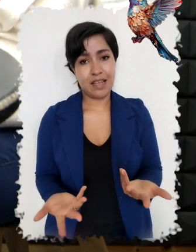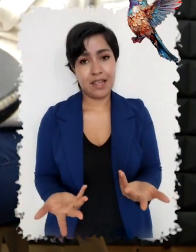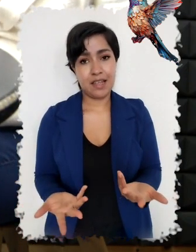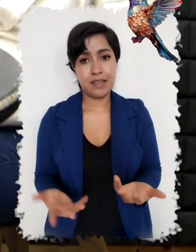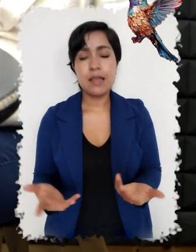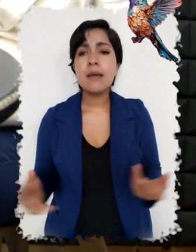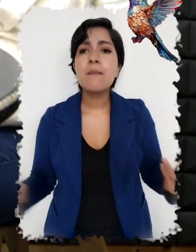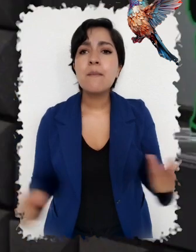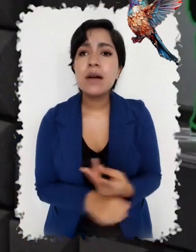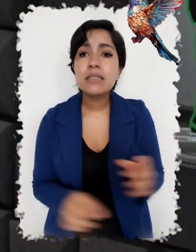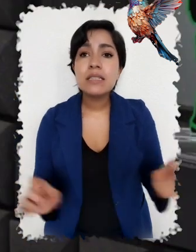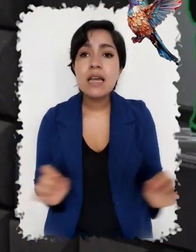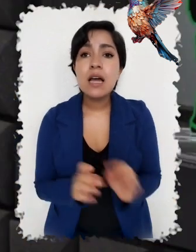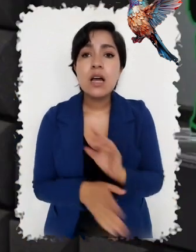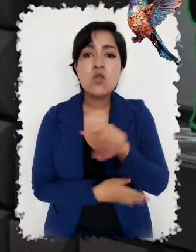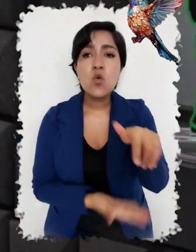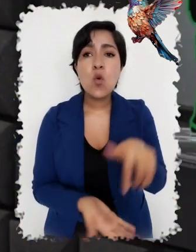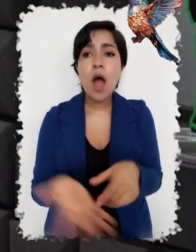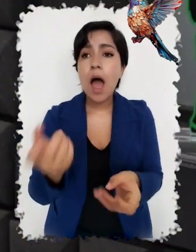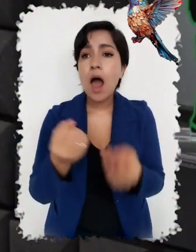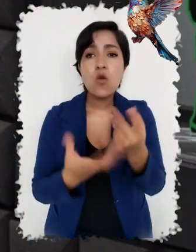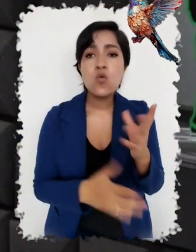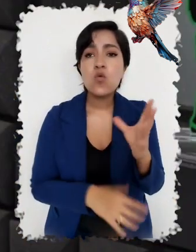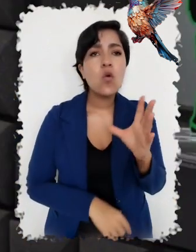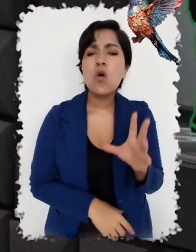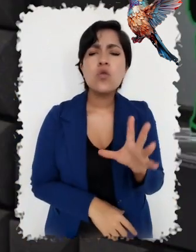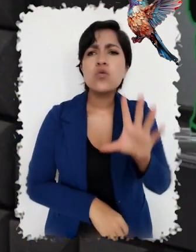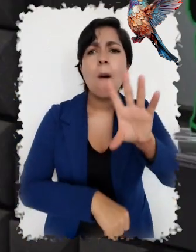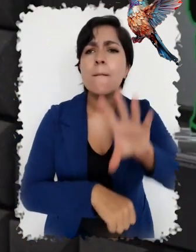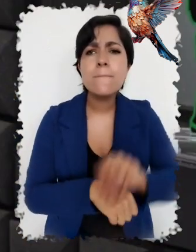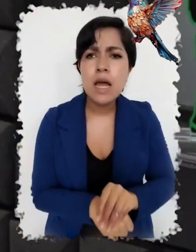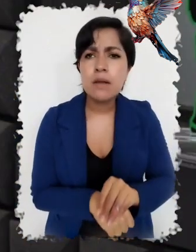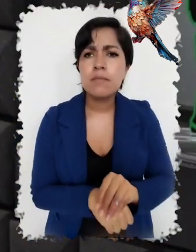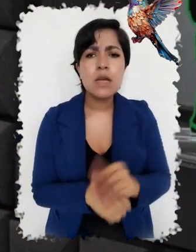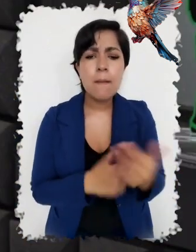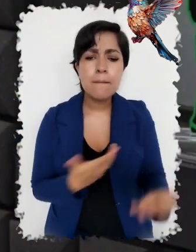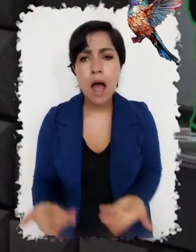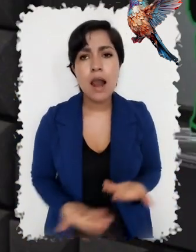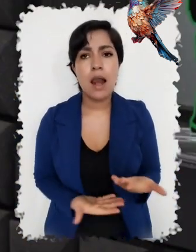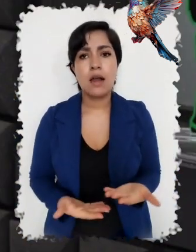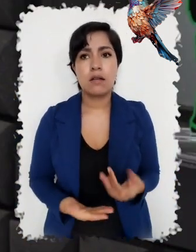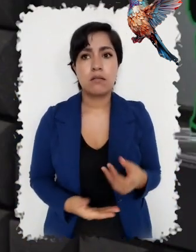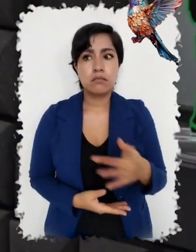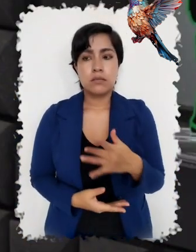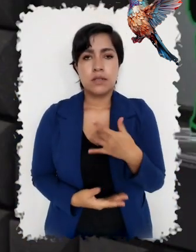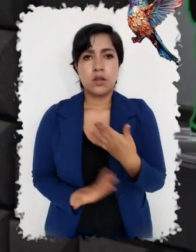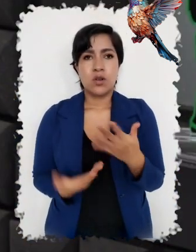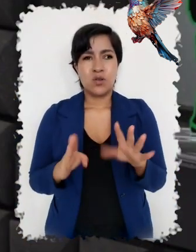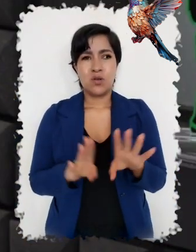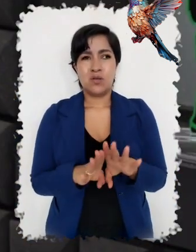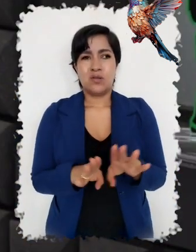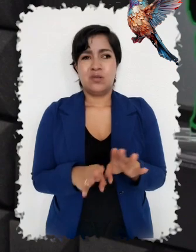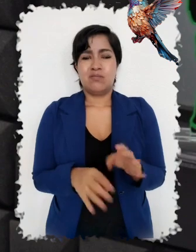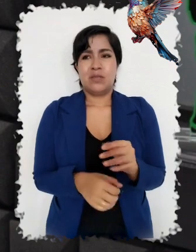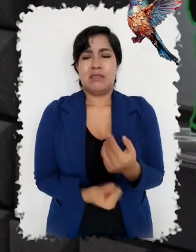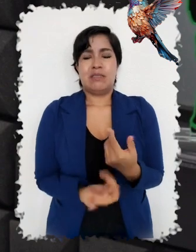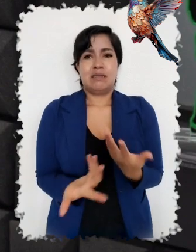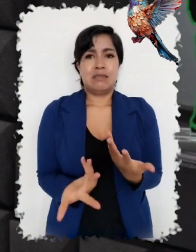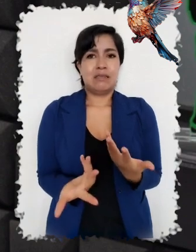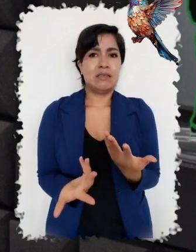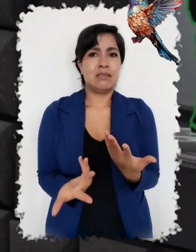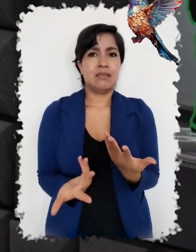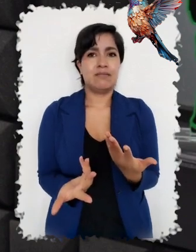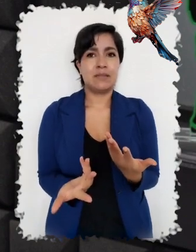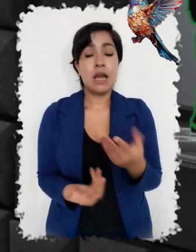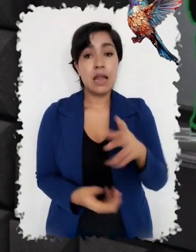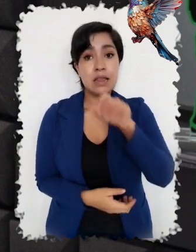y Y qué pasa que si a lo mejor en algún en algún lugar no te dejan bailar Pues te sientes como atrapada no Entonces